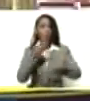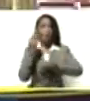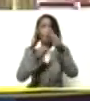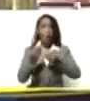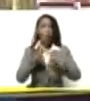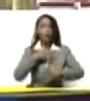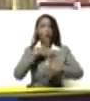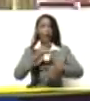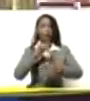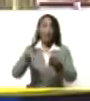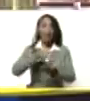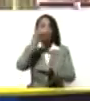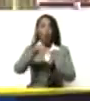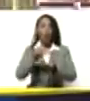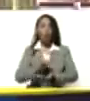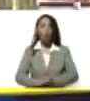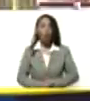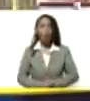interés nacional